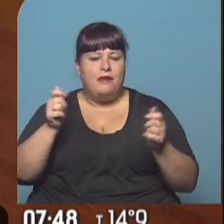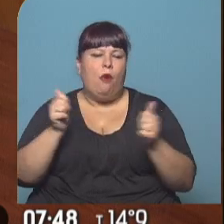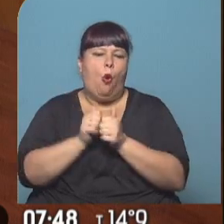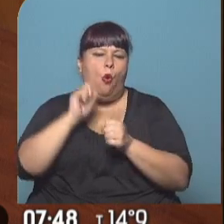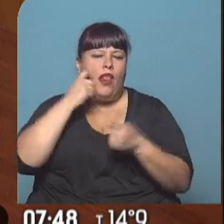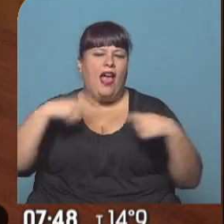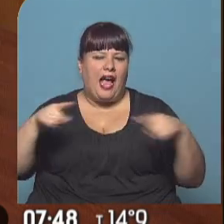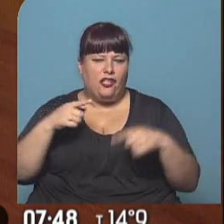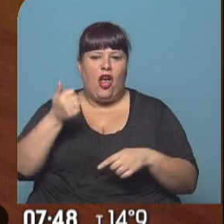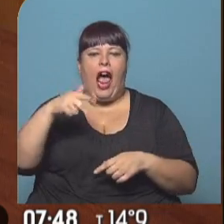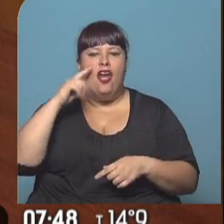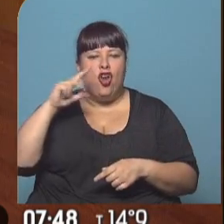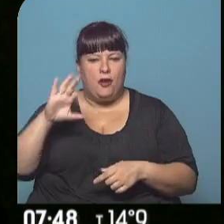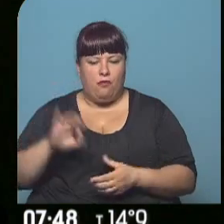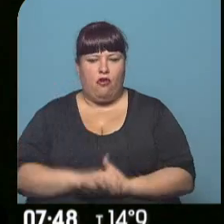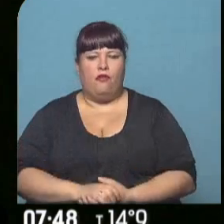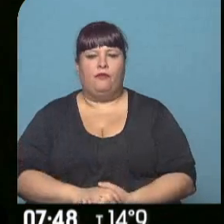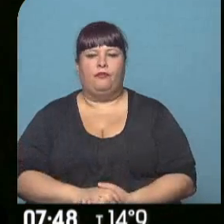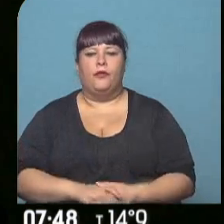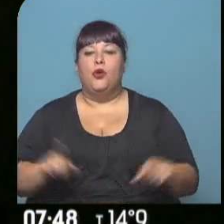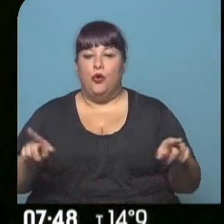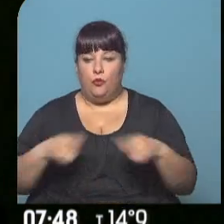genial versión de Anonymous.